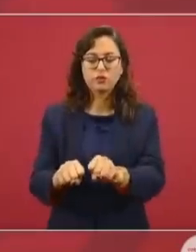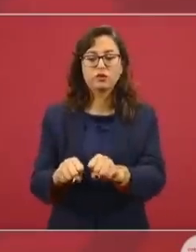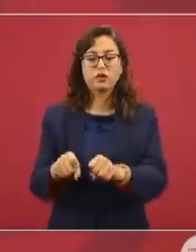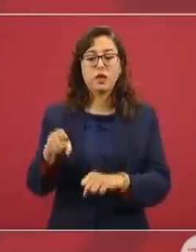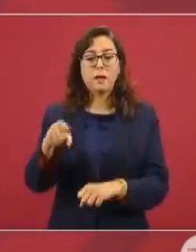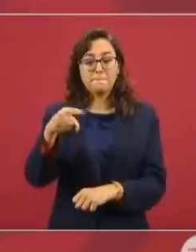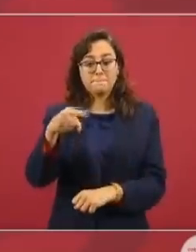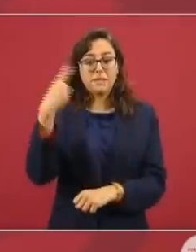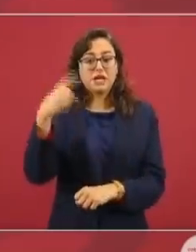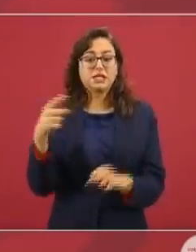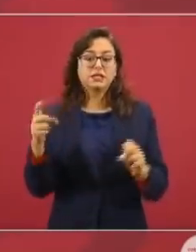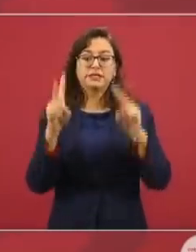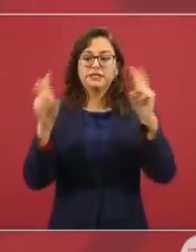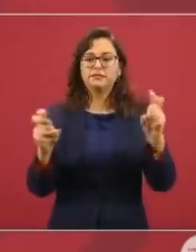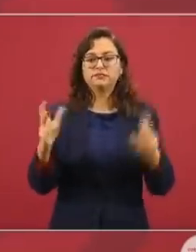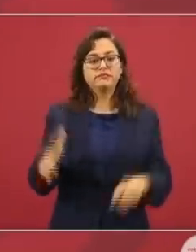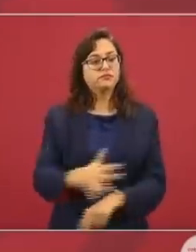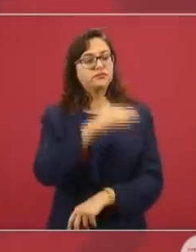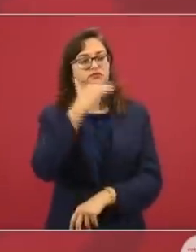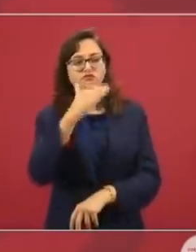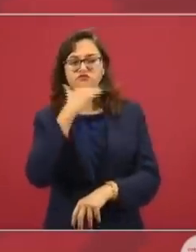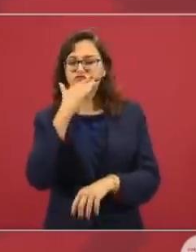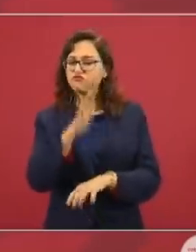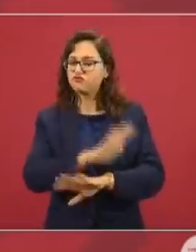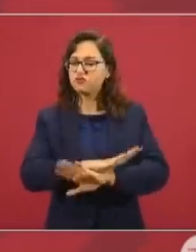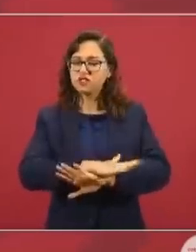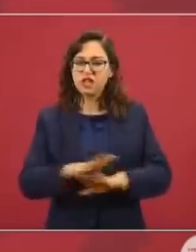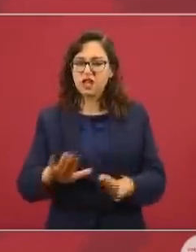con la corrupción, desterrar la corrupción.